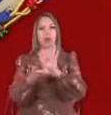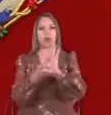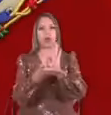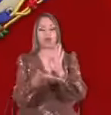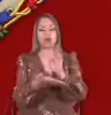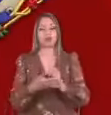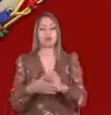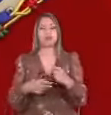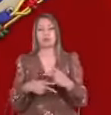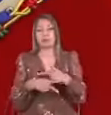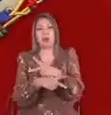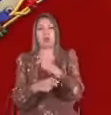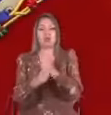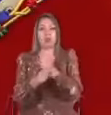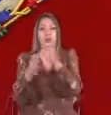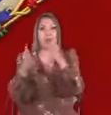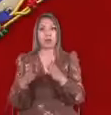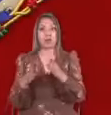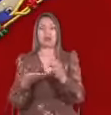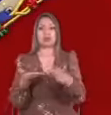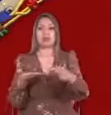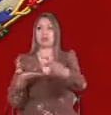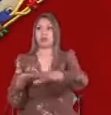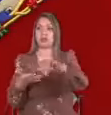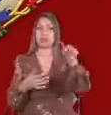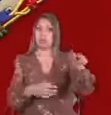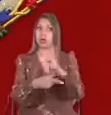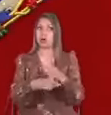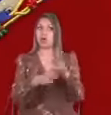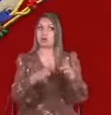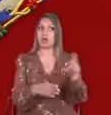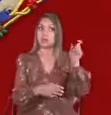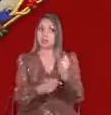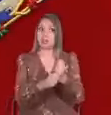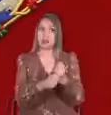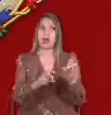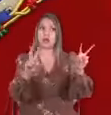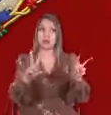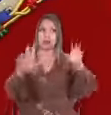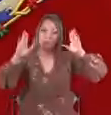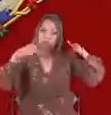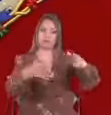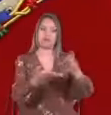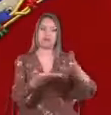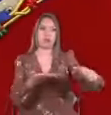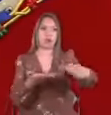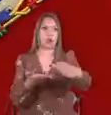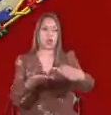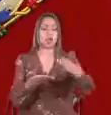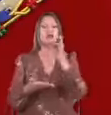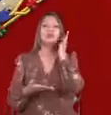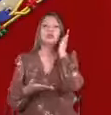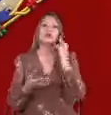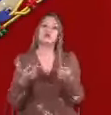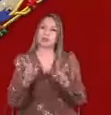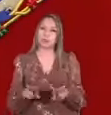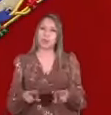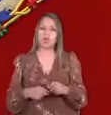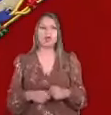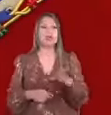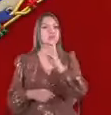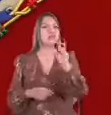de los trabajadores rurales, y aquí hay concejales y concejalas que van a trabajar por la ruralidad, y de las mujeres rurales, donde más